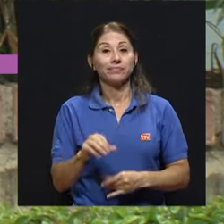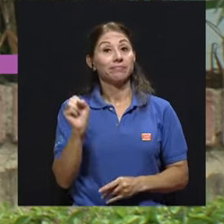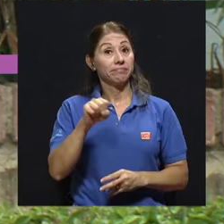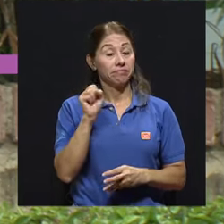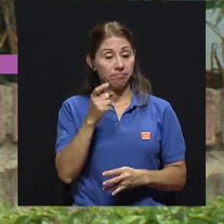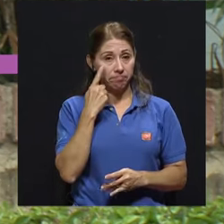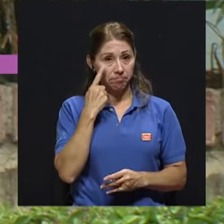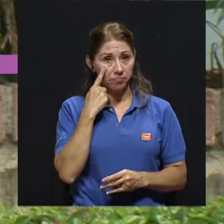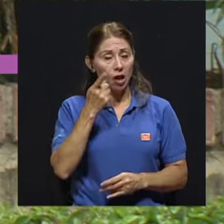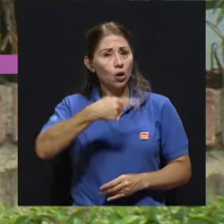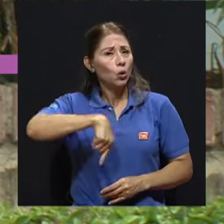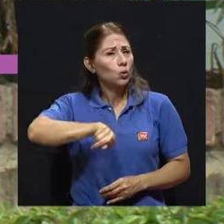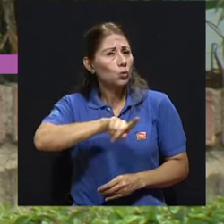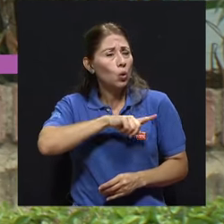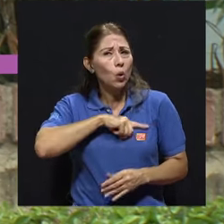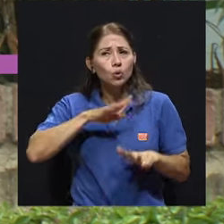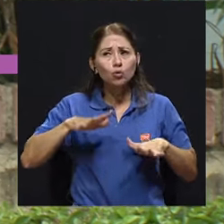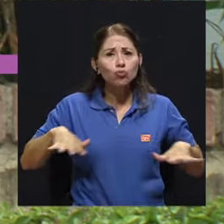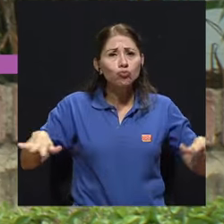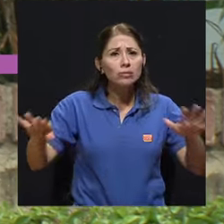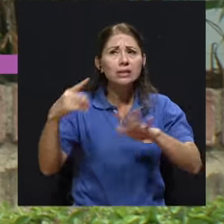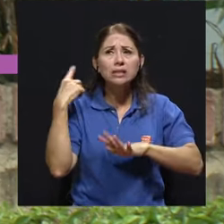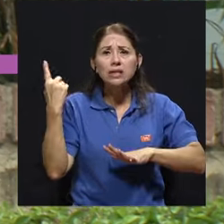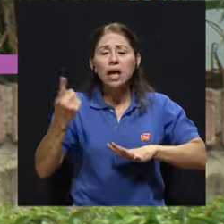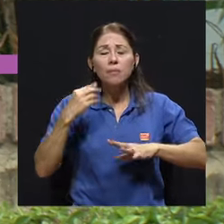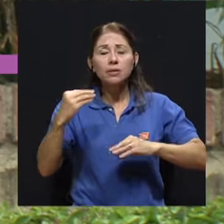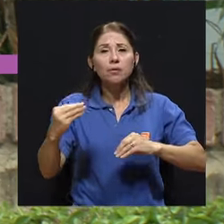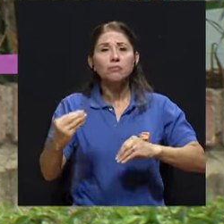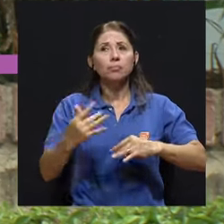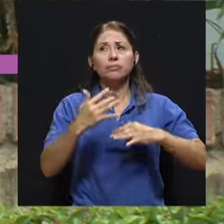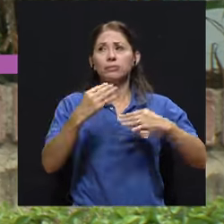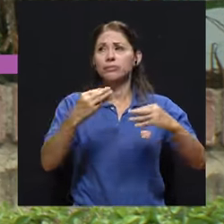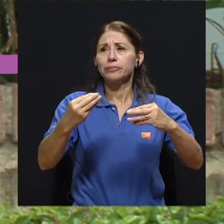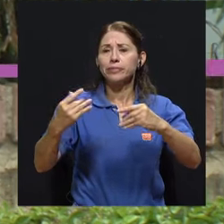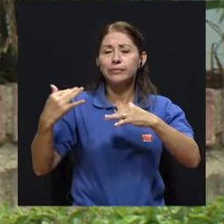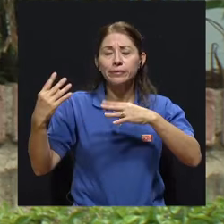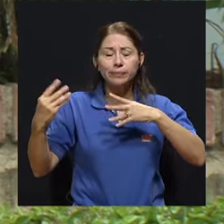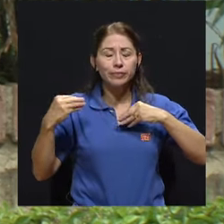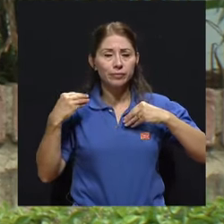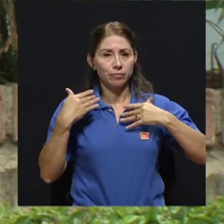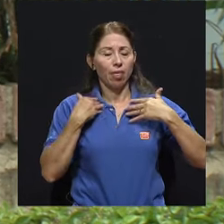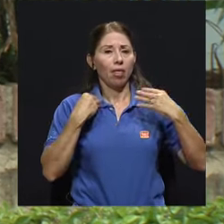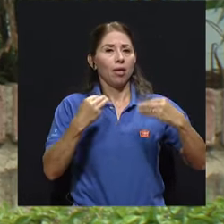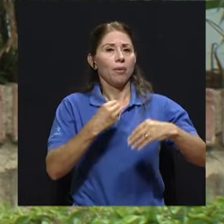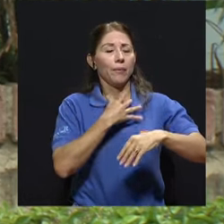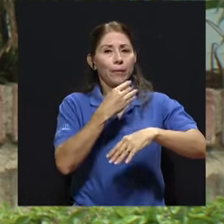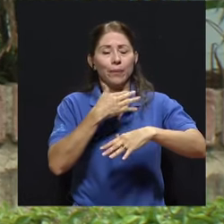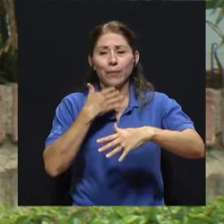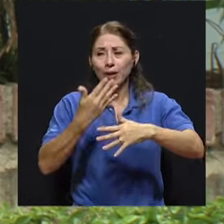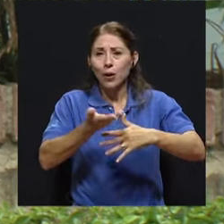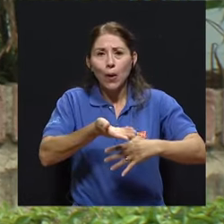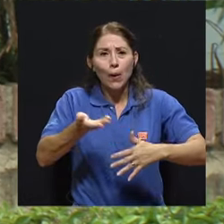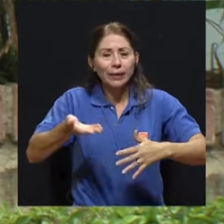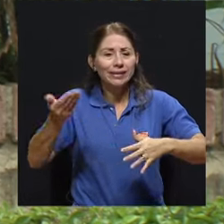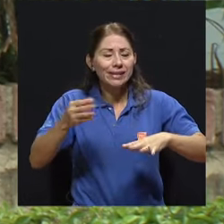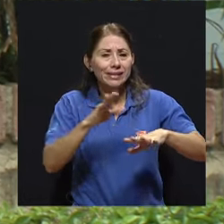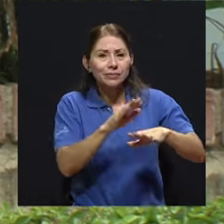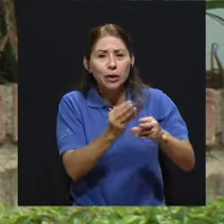nosotros estamos constantemente siendo agredidos por muchas sustancias y por partículas